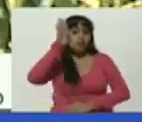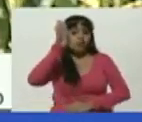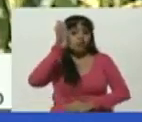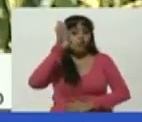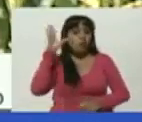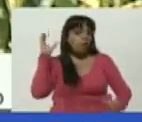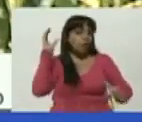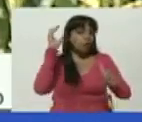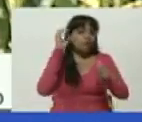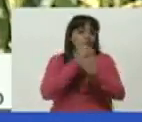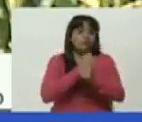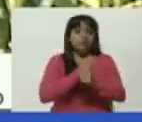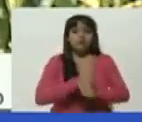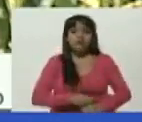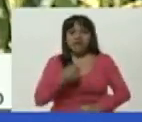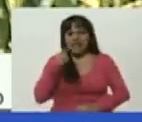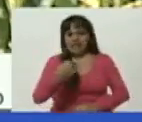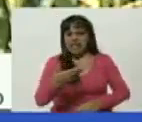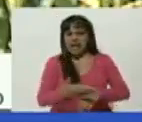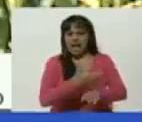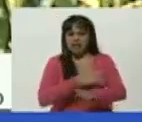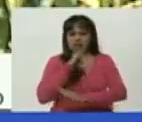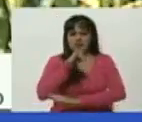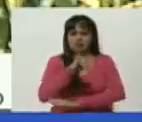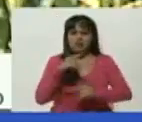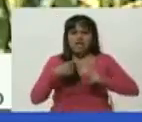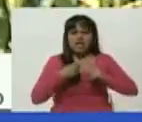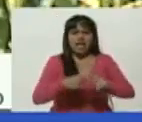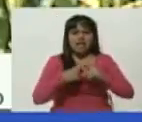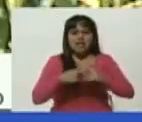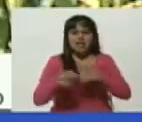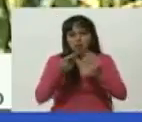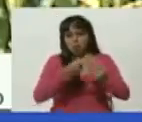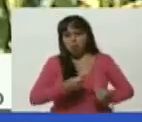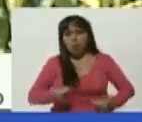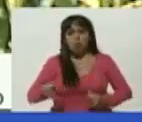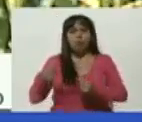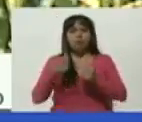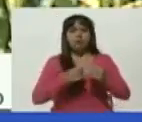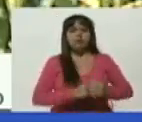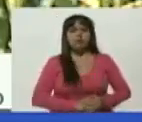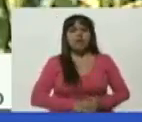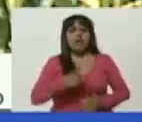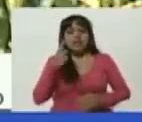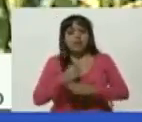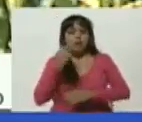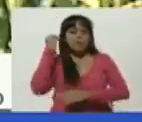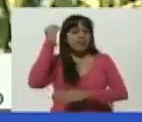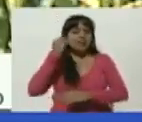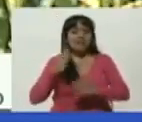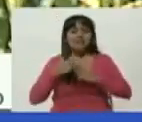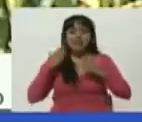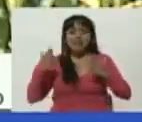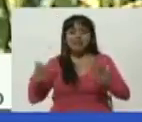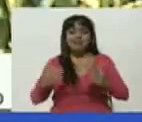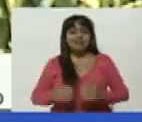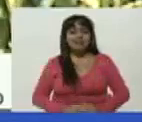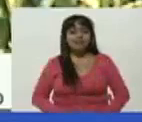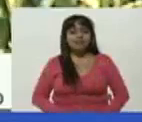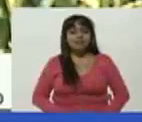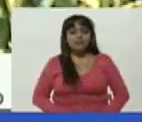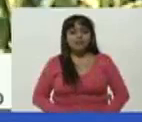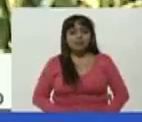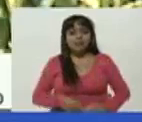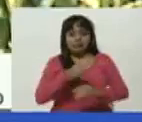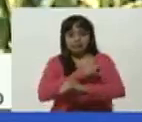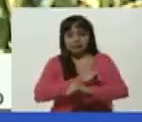Como les dije en el taller económico del lunes a los ministros de Economía, hay que pensar en grande para el